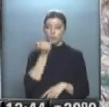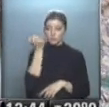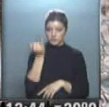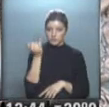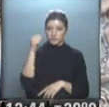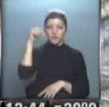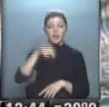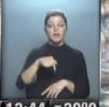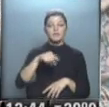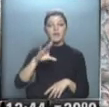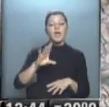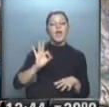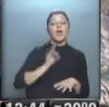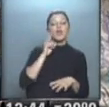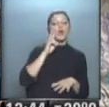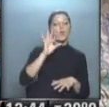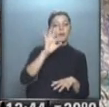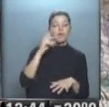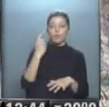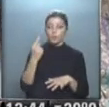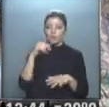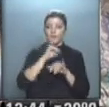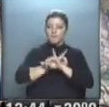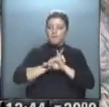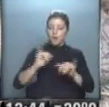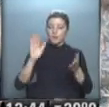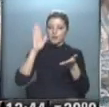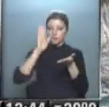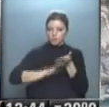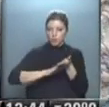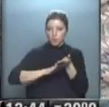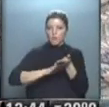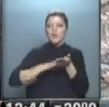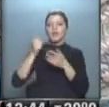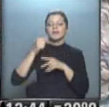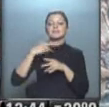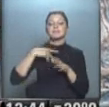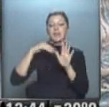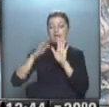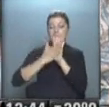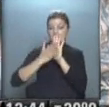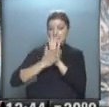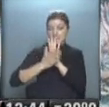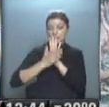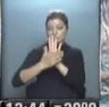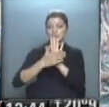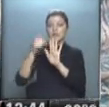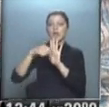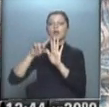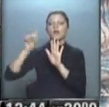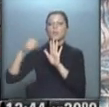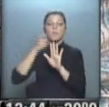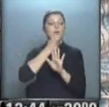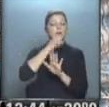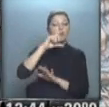la crisis del 2001, vino un informe que fue el informe sobre el lavado de activos, que llevó adelante, entre otros, Elisa